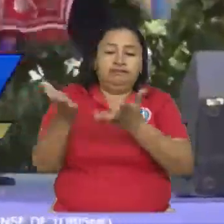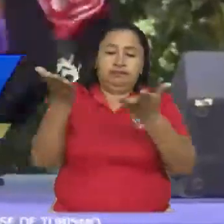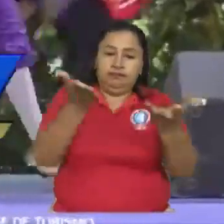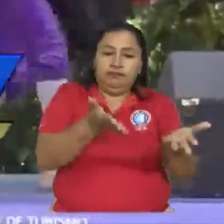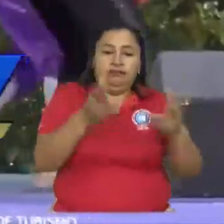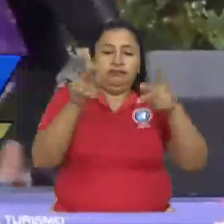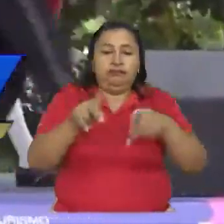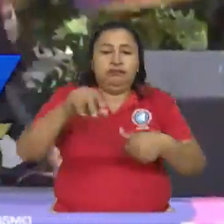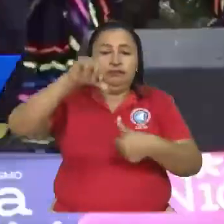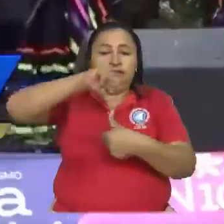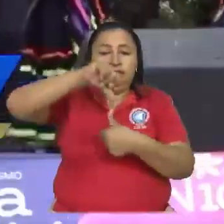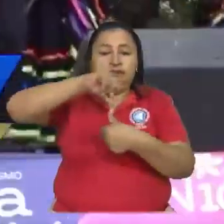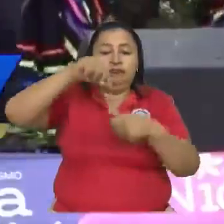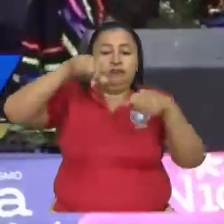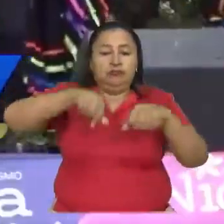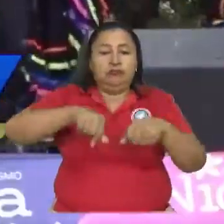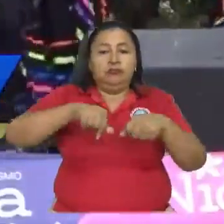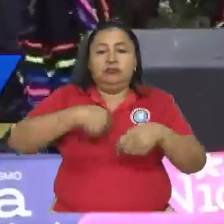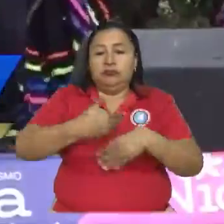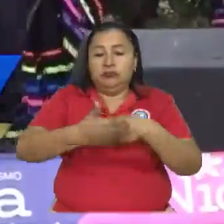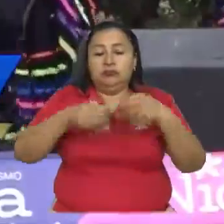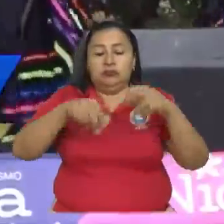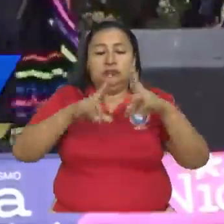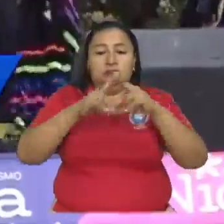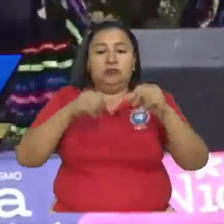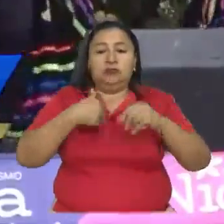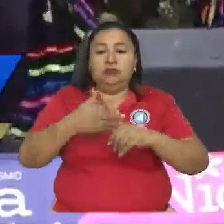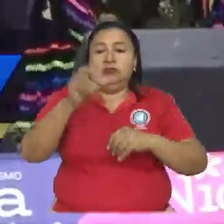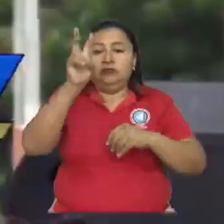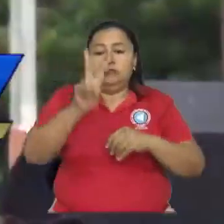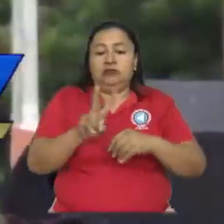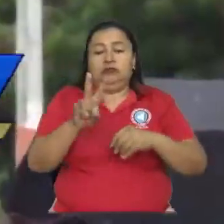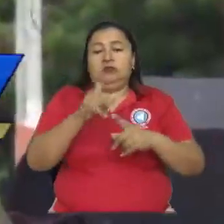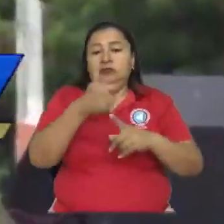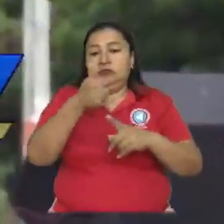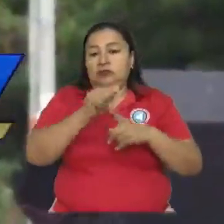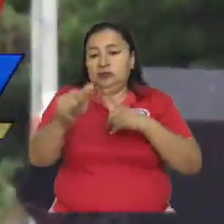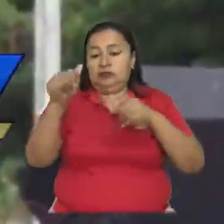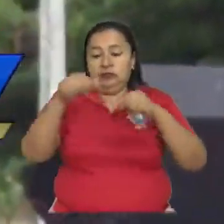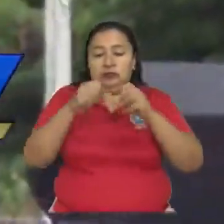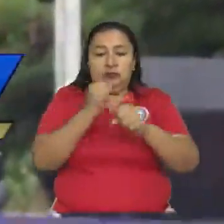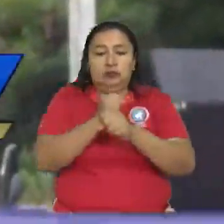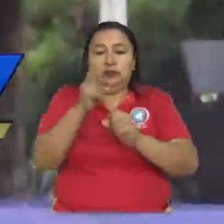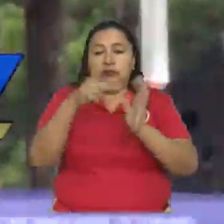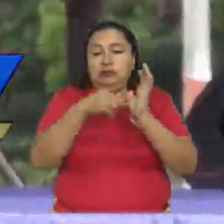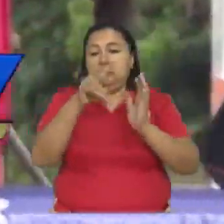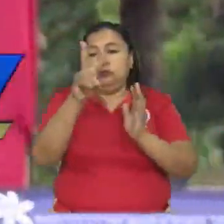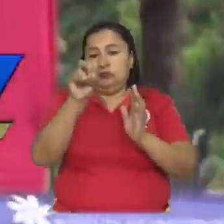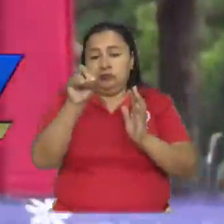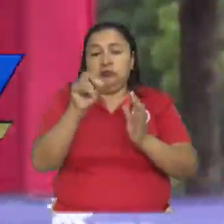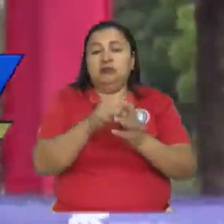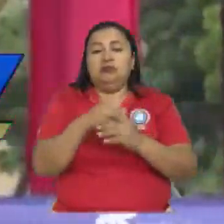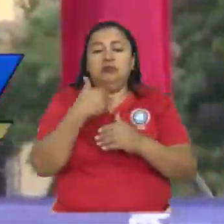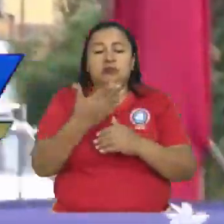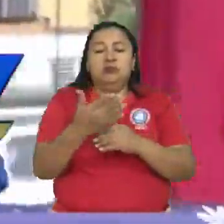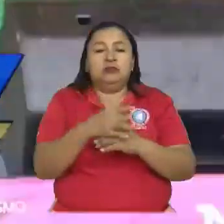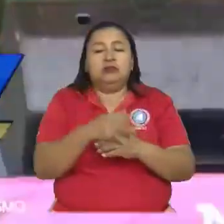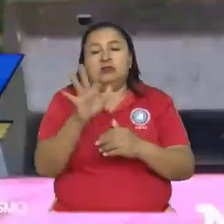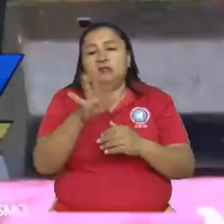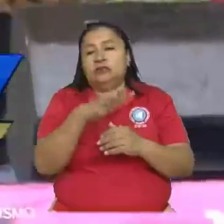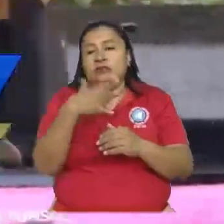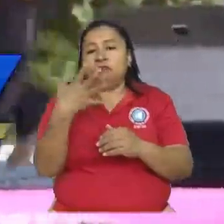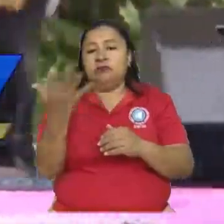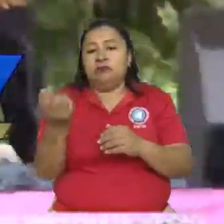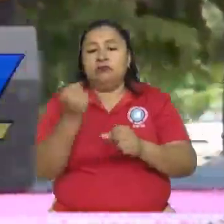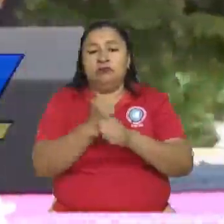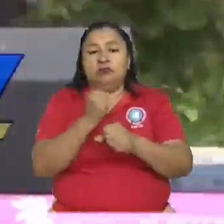hermanos centroamericanos aquí en Nicaragua en el segundo semestre de este 2020. Otro eje de